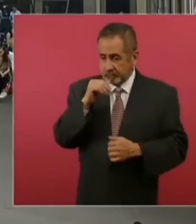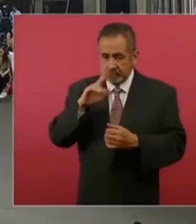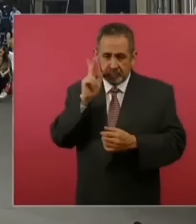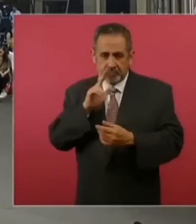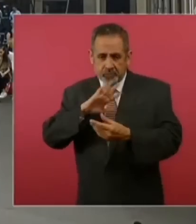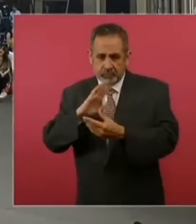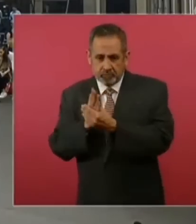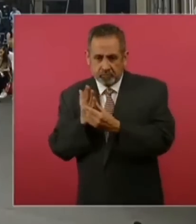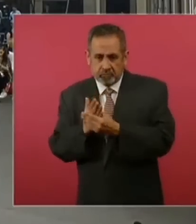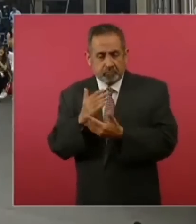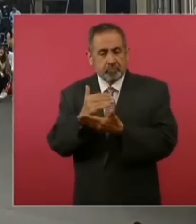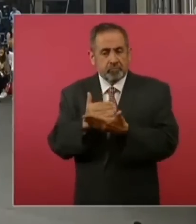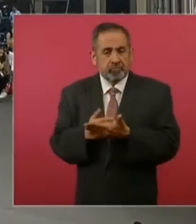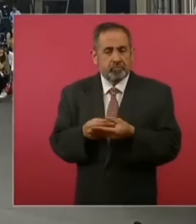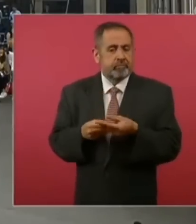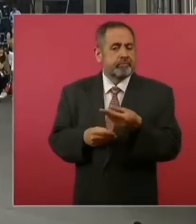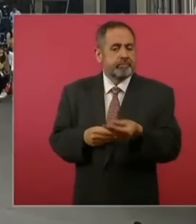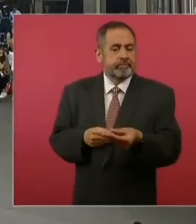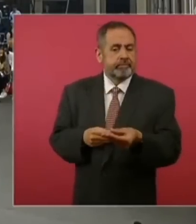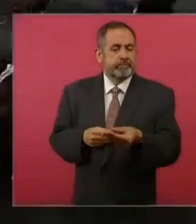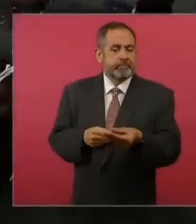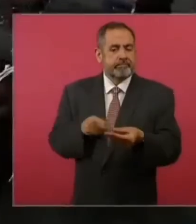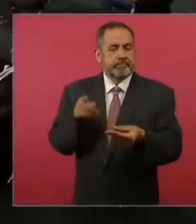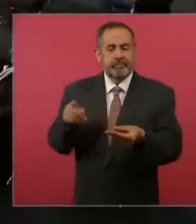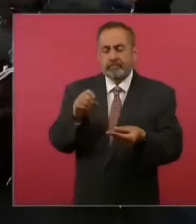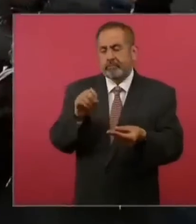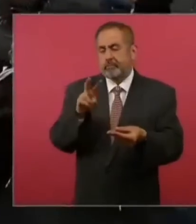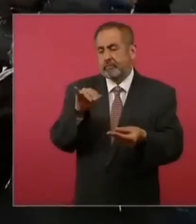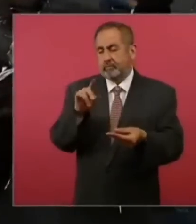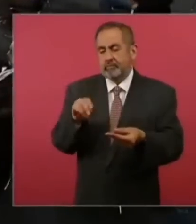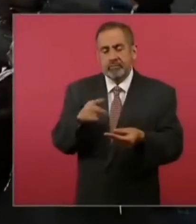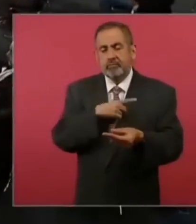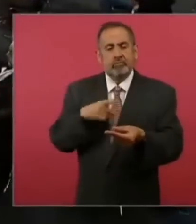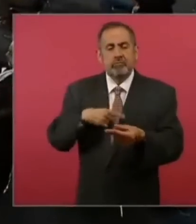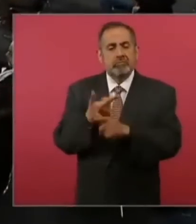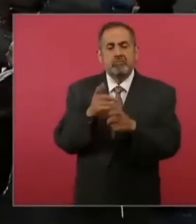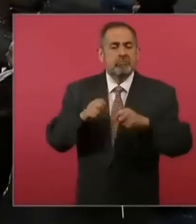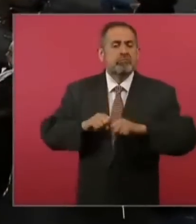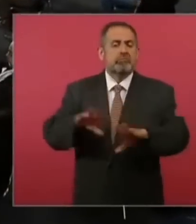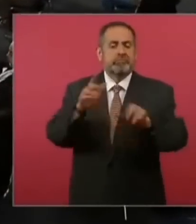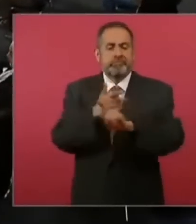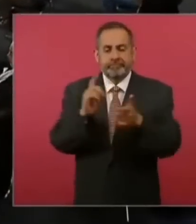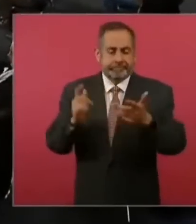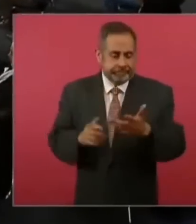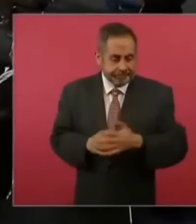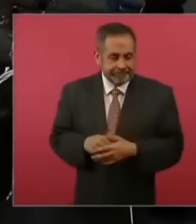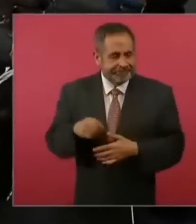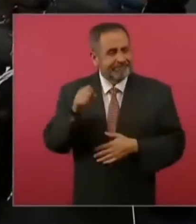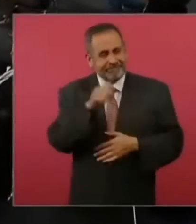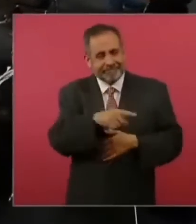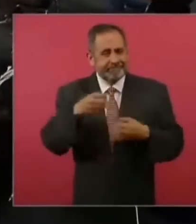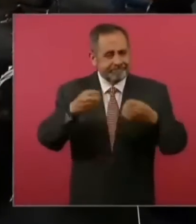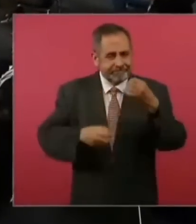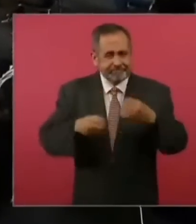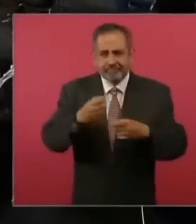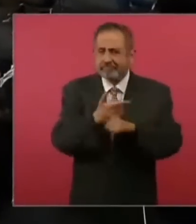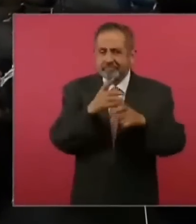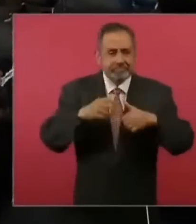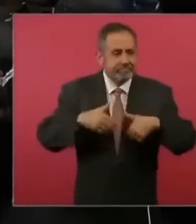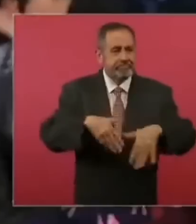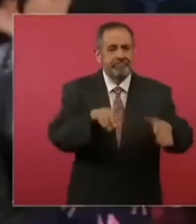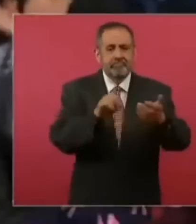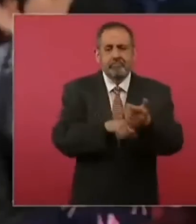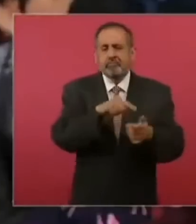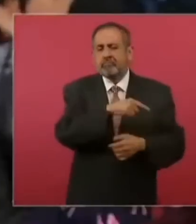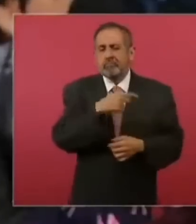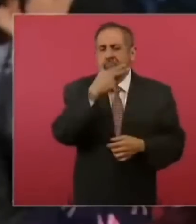caso de Ovidio Guzmán, que lo tenían que liberar. A ese juez me refiero, al que liberó también a